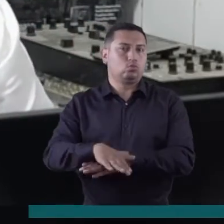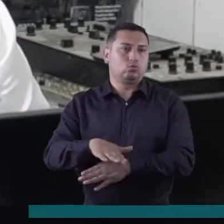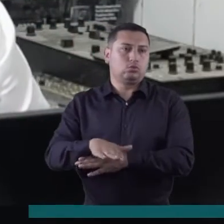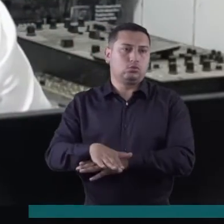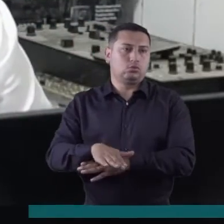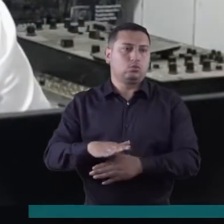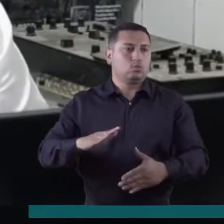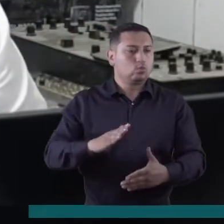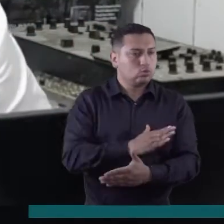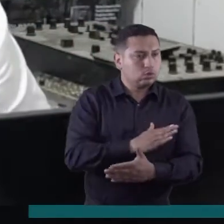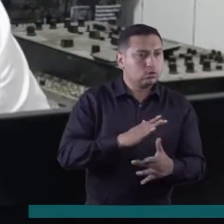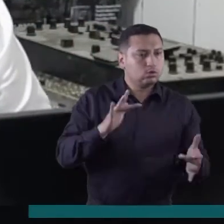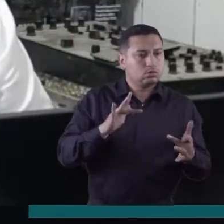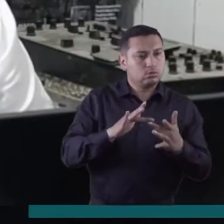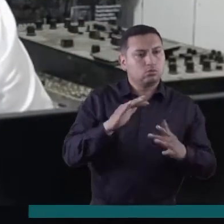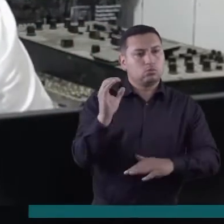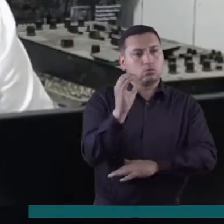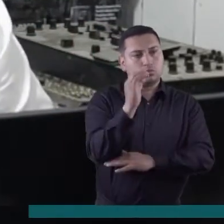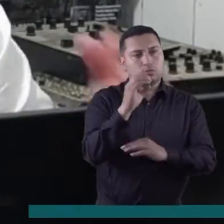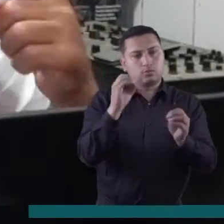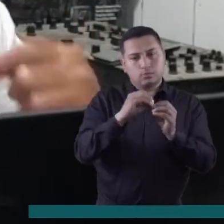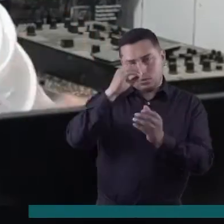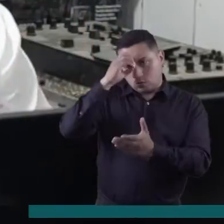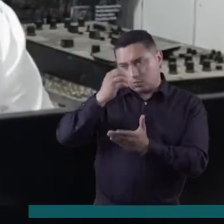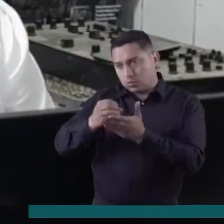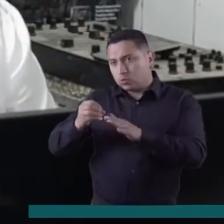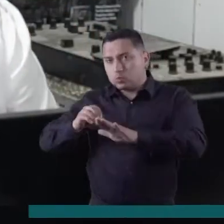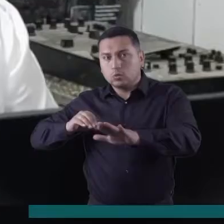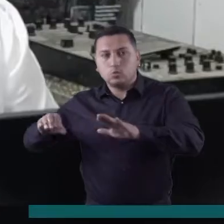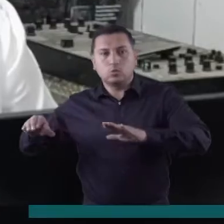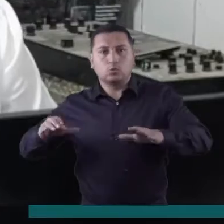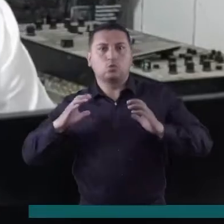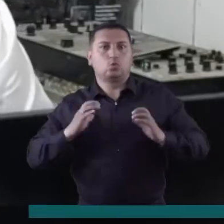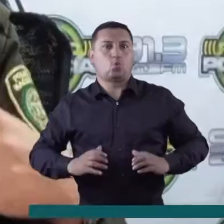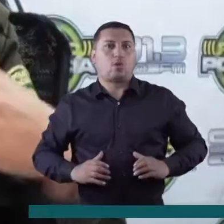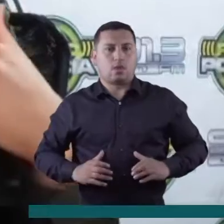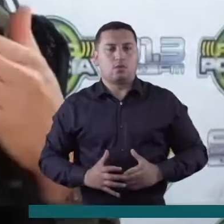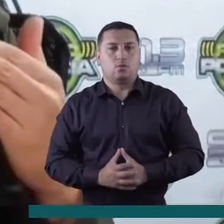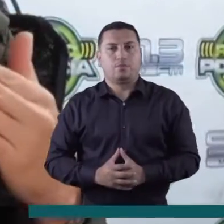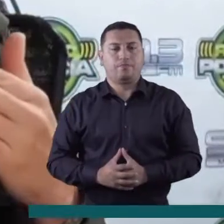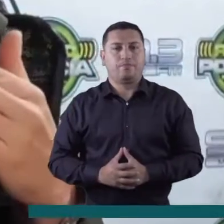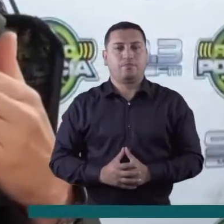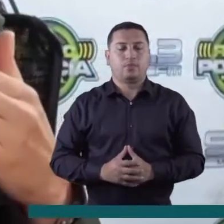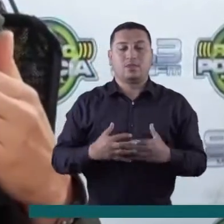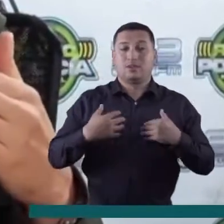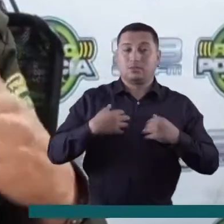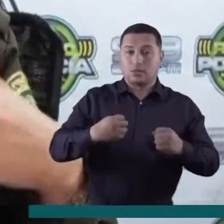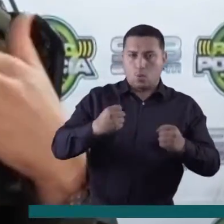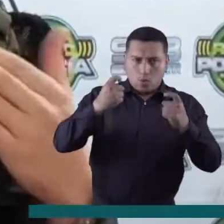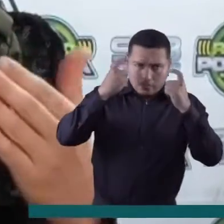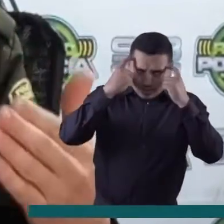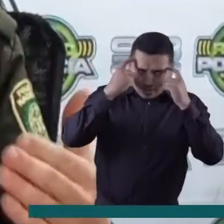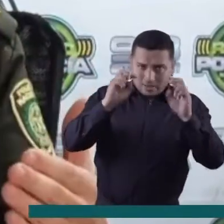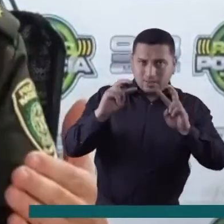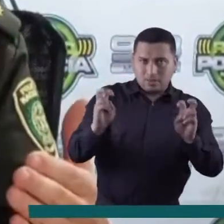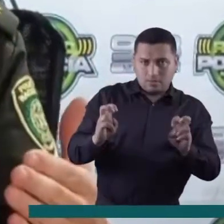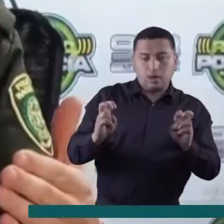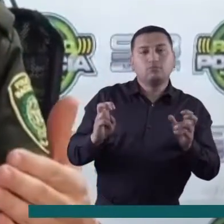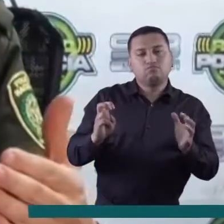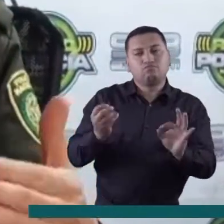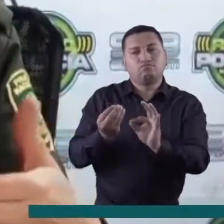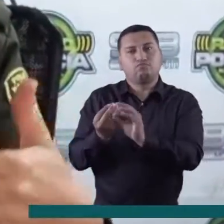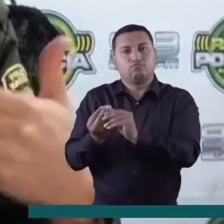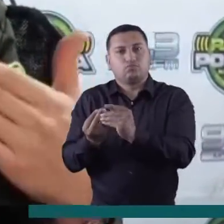6:30 haciendo música de Colombia y opinión ciudadana, llama el espacio. Damos unos espacios importantes en el tema de salud